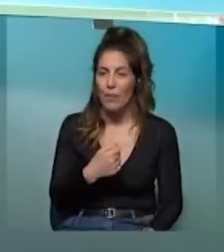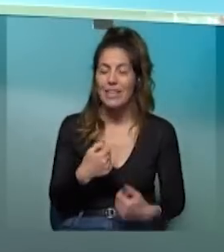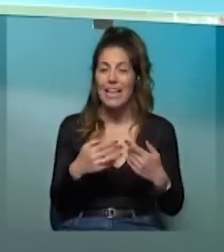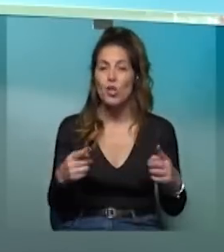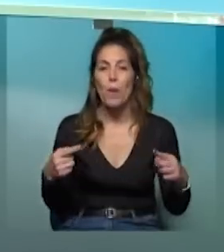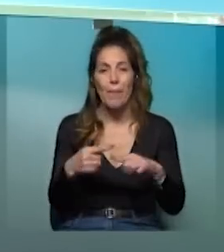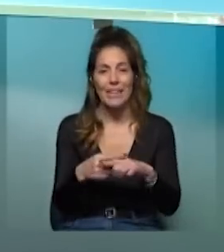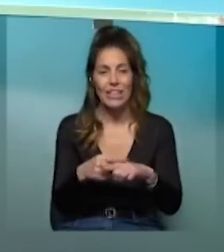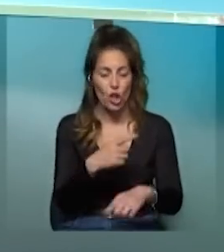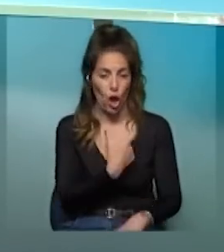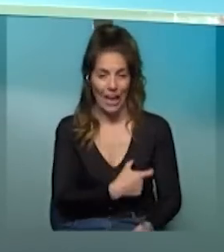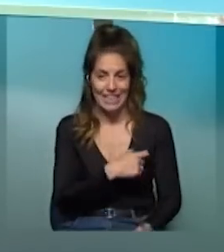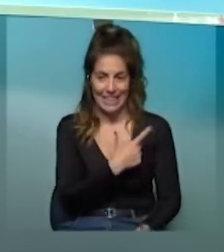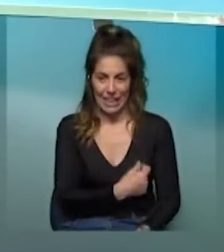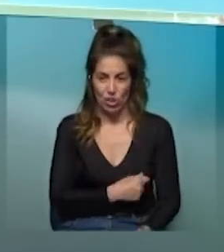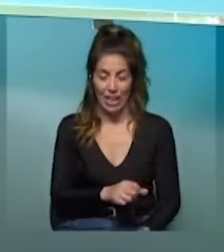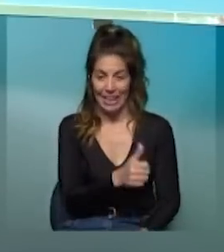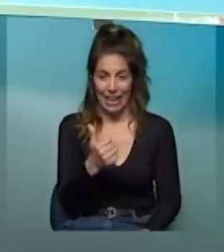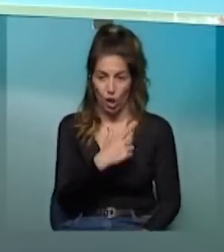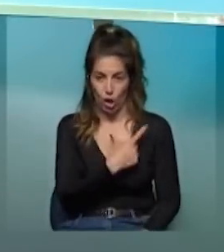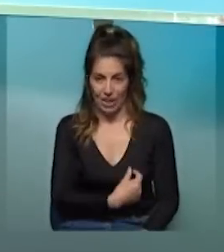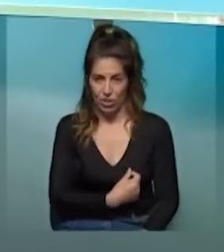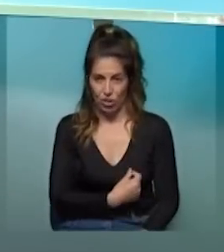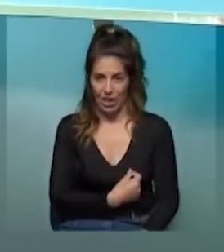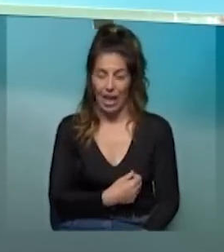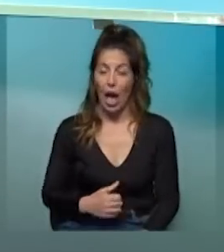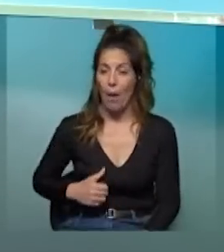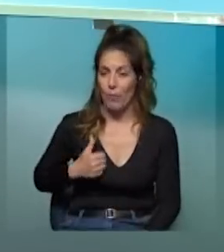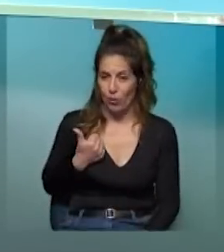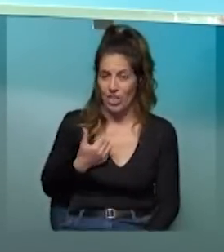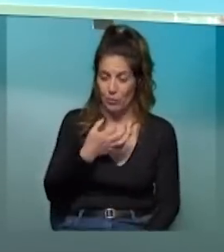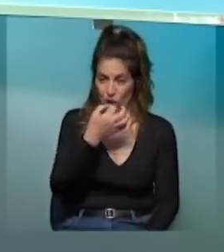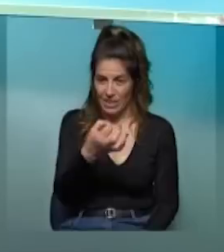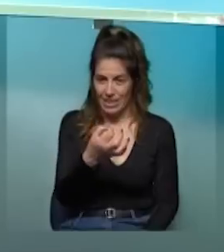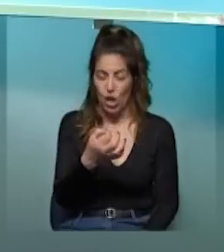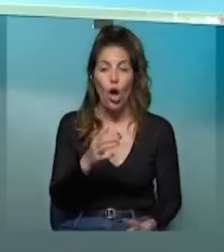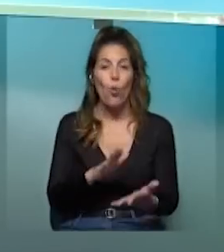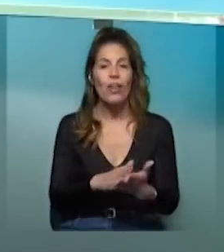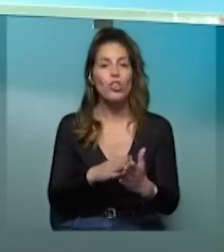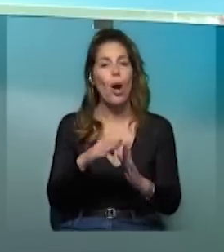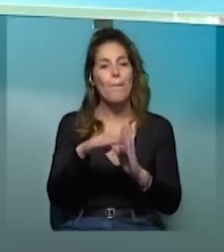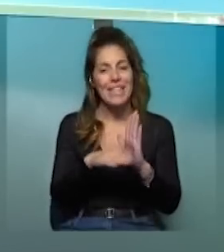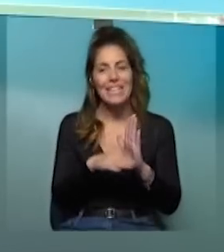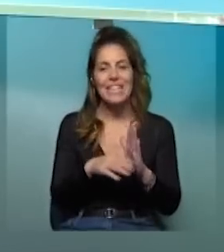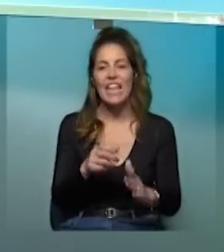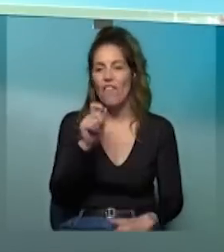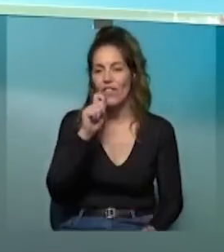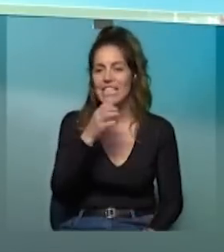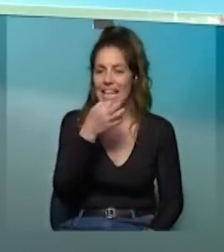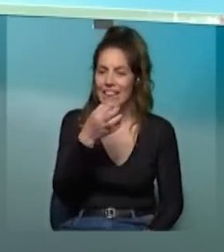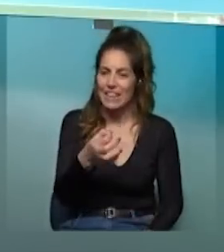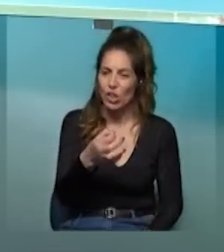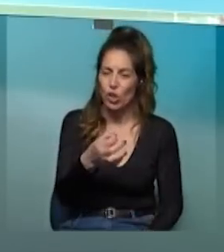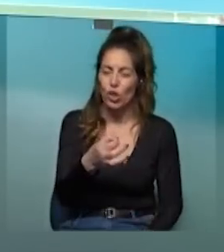partido entre racin y nacional que ganó nacional A propósito ya aprovechamos a decirlo pero bueno en cuanto a la medida via dijo que